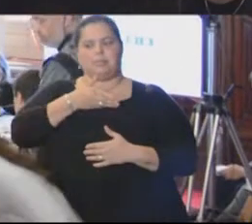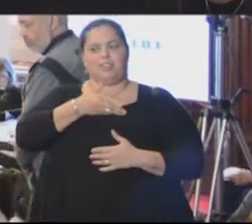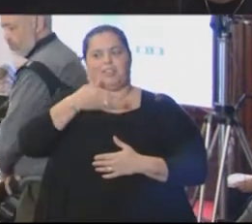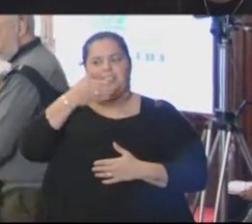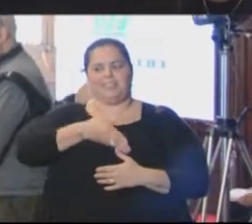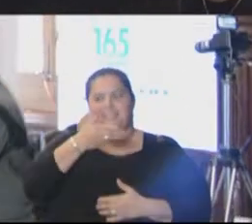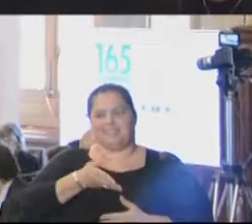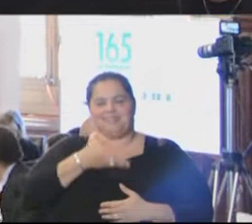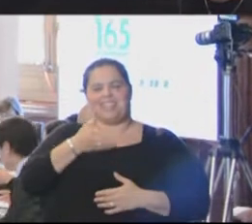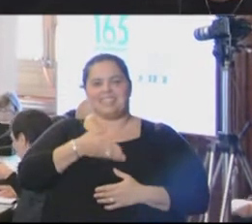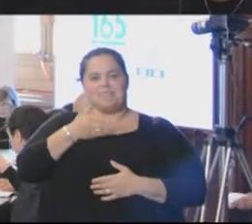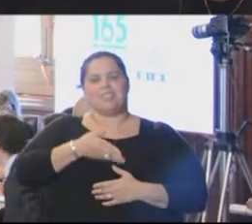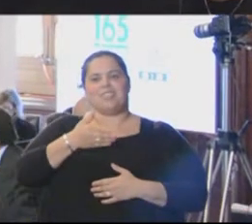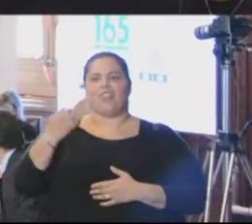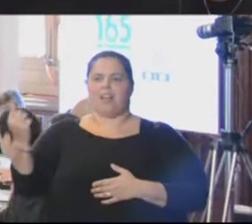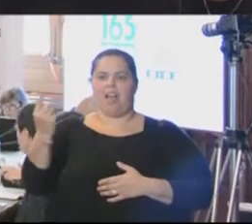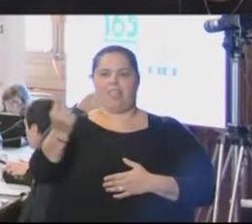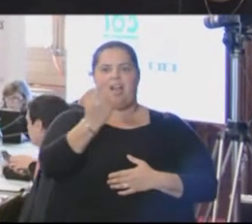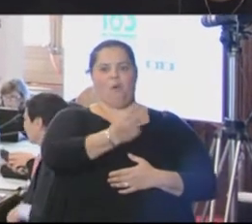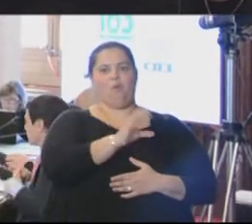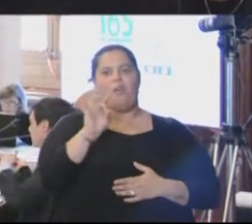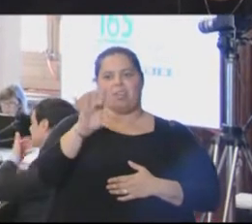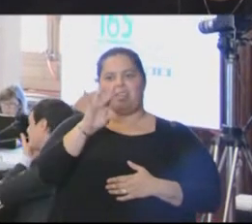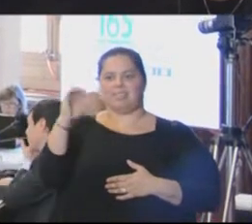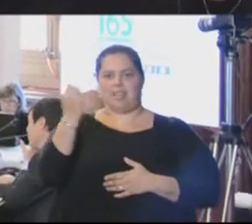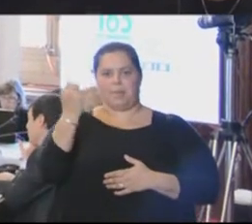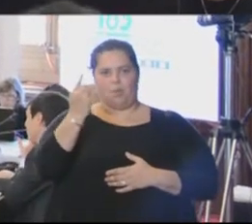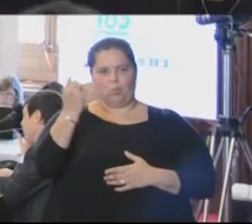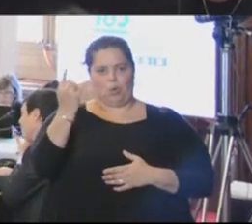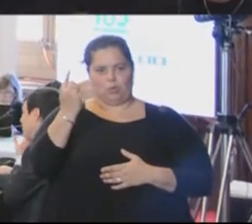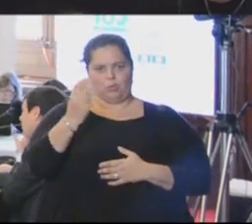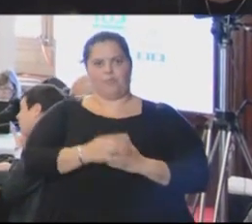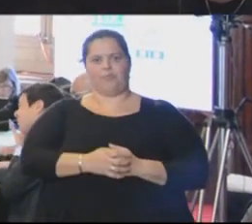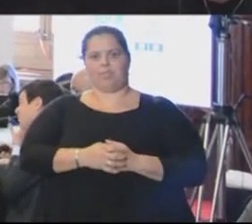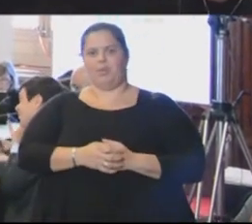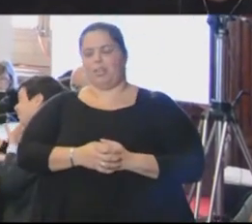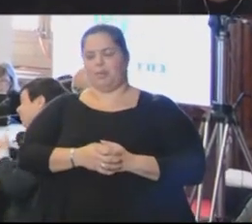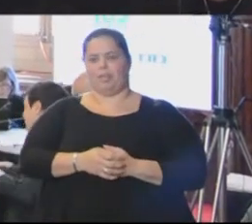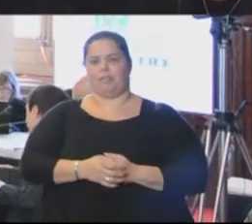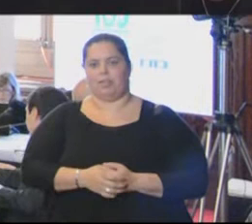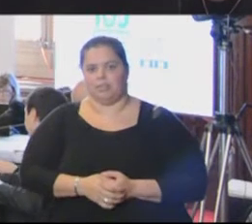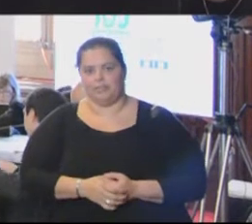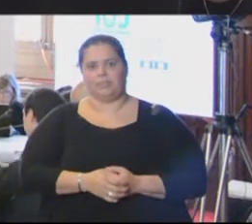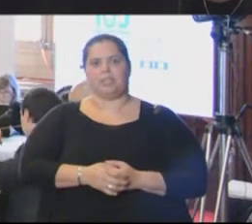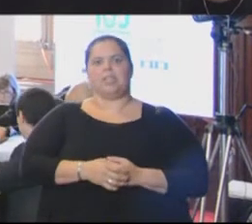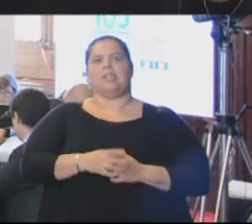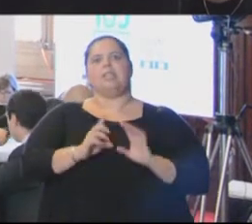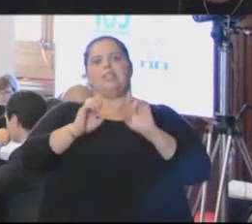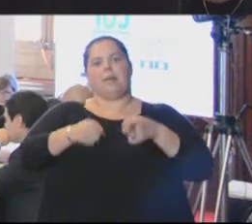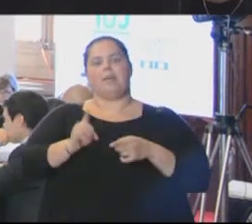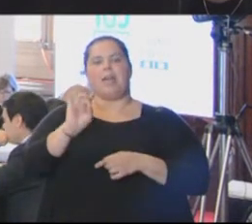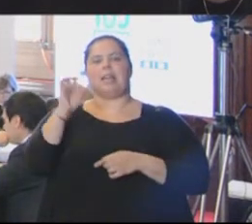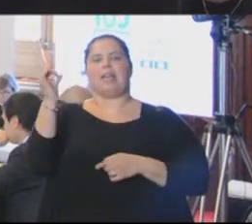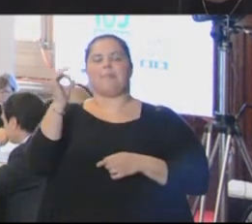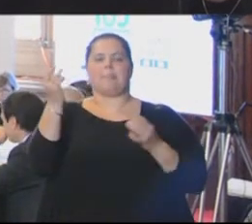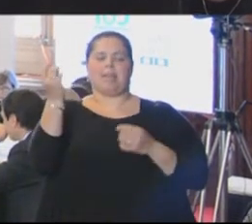15 minutos y luego 15 minutos igualmente al Estado.